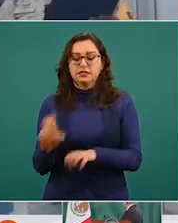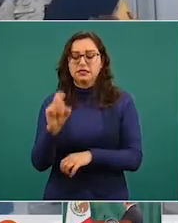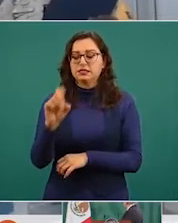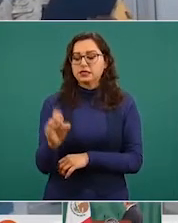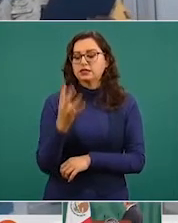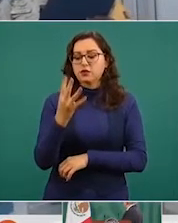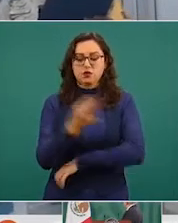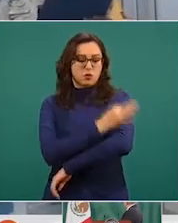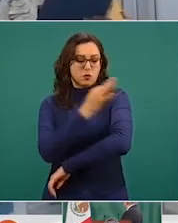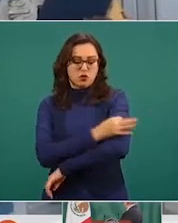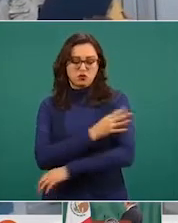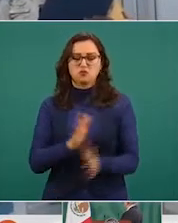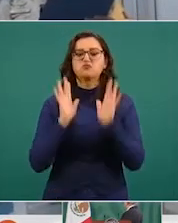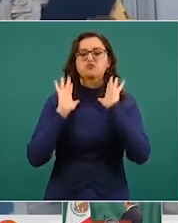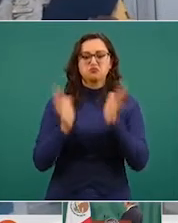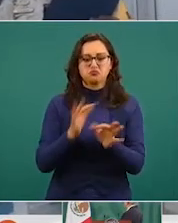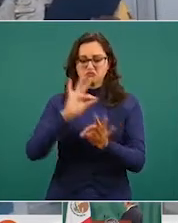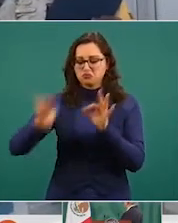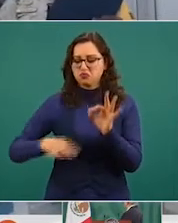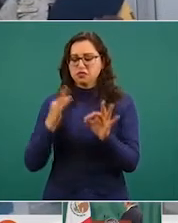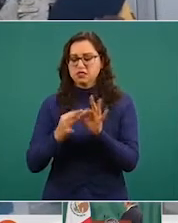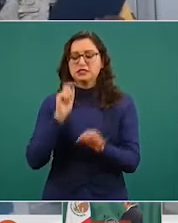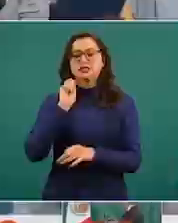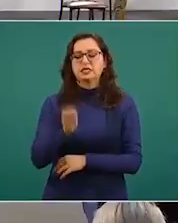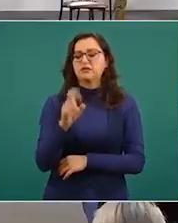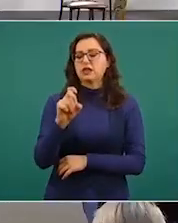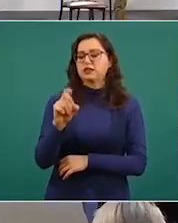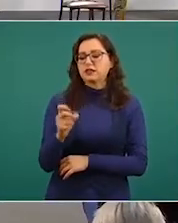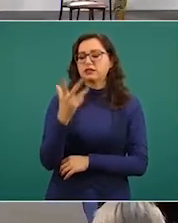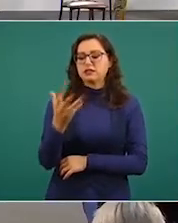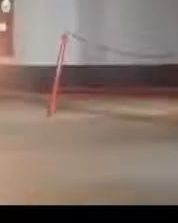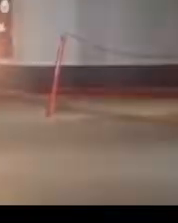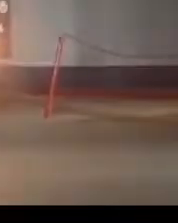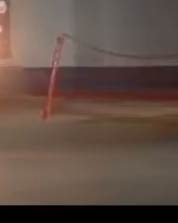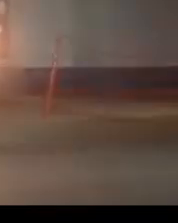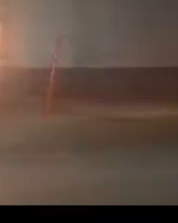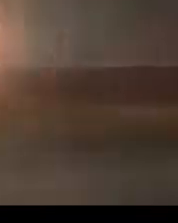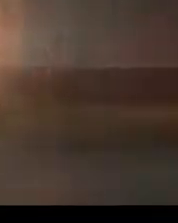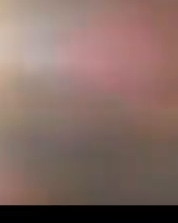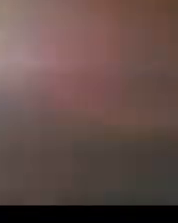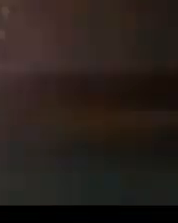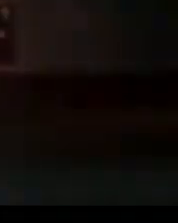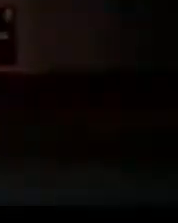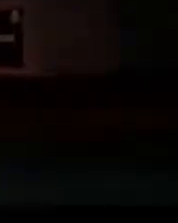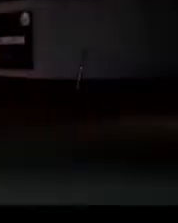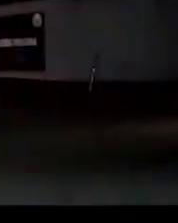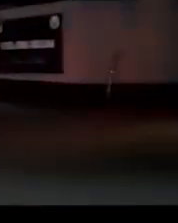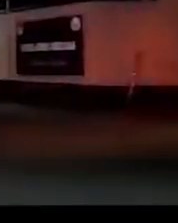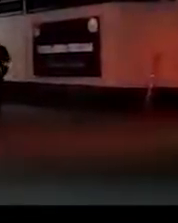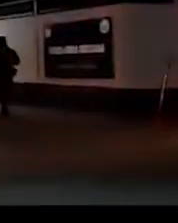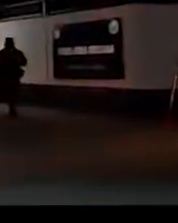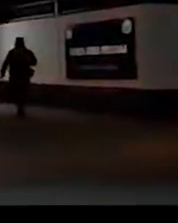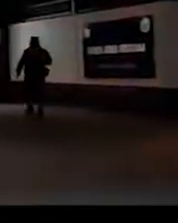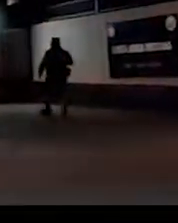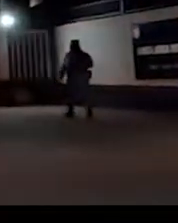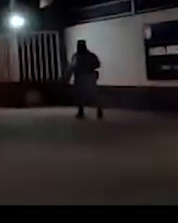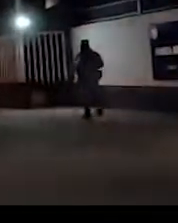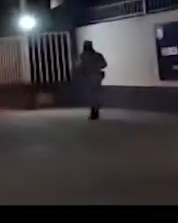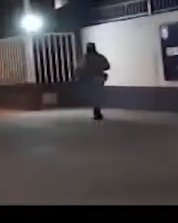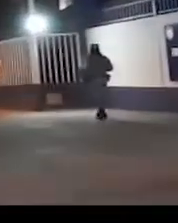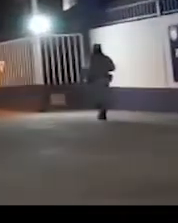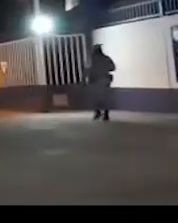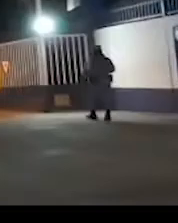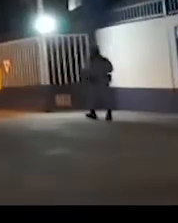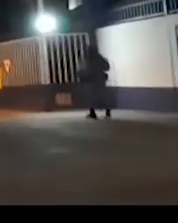dosis, que representa el 35.6% de avance. El 12 de diciembre, este semanario estuvo presente durante la llegada